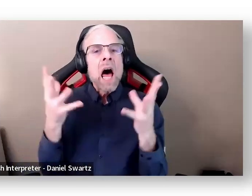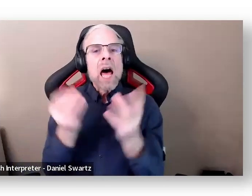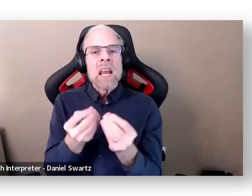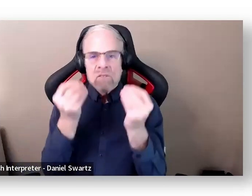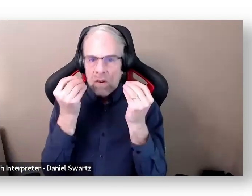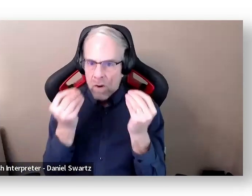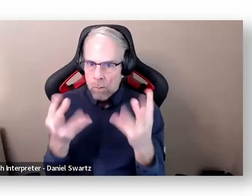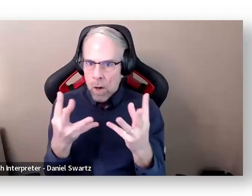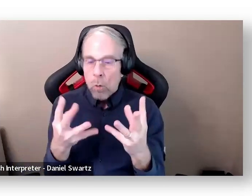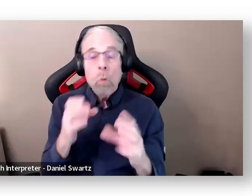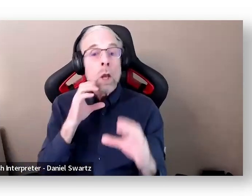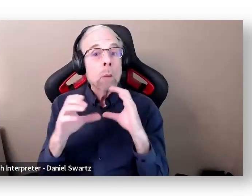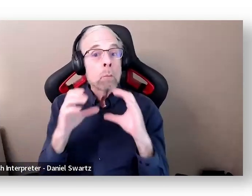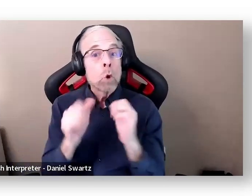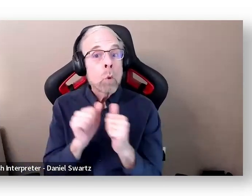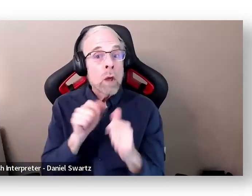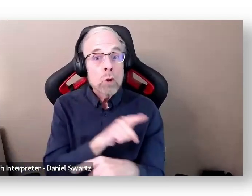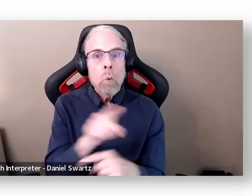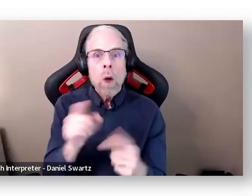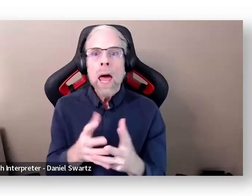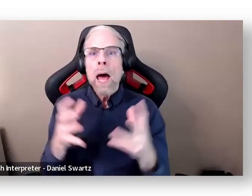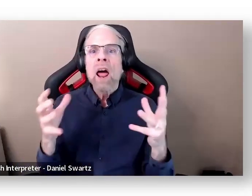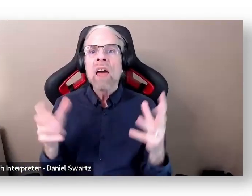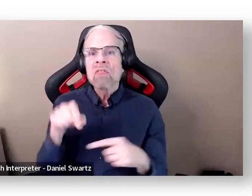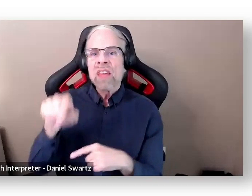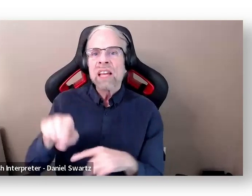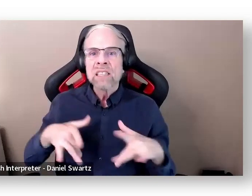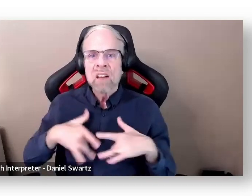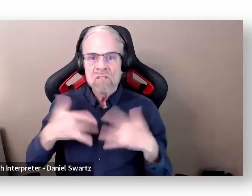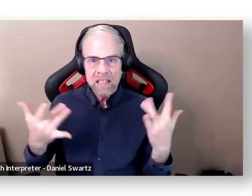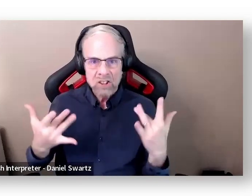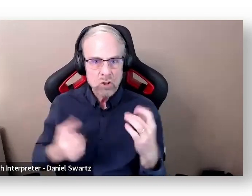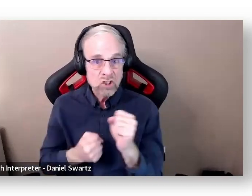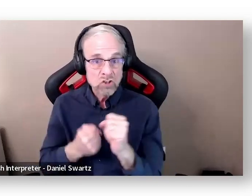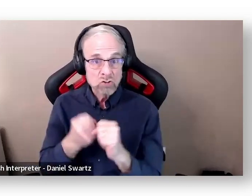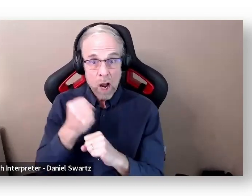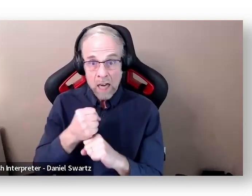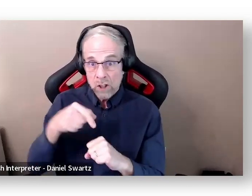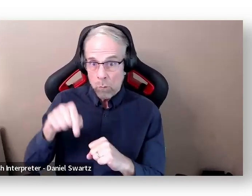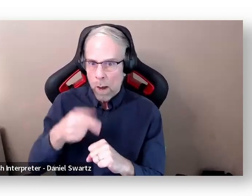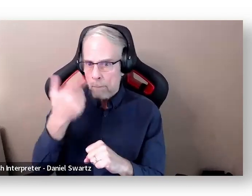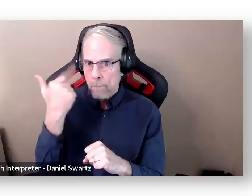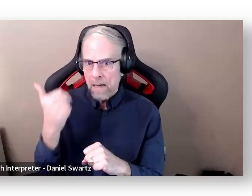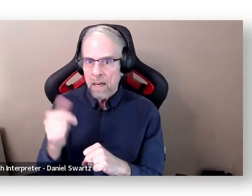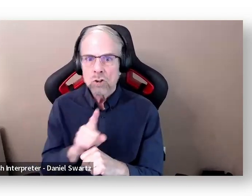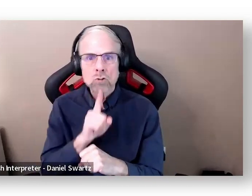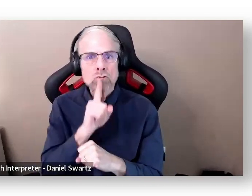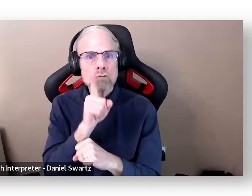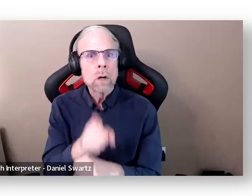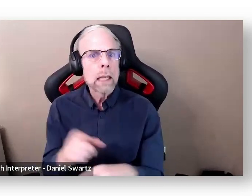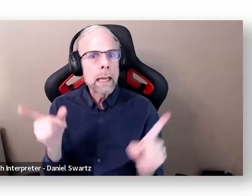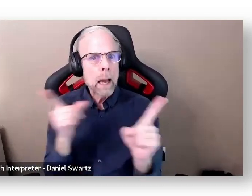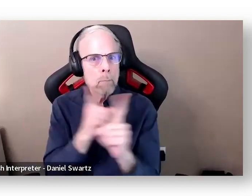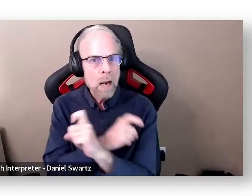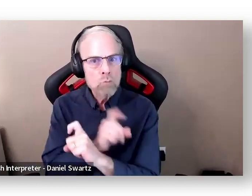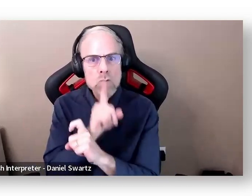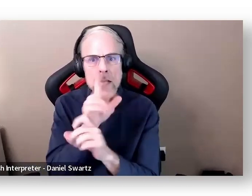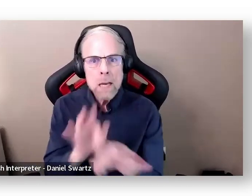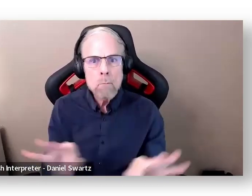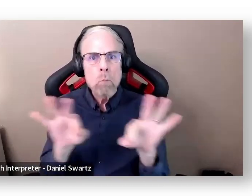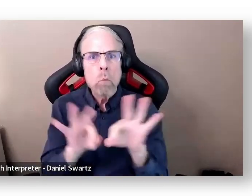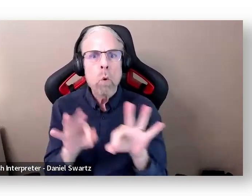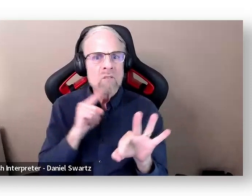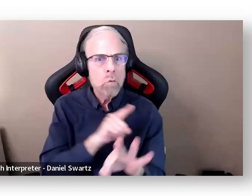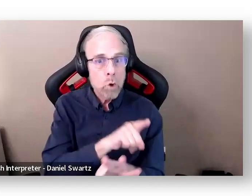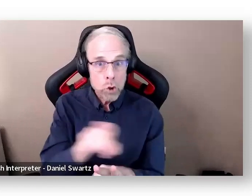zona. Entonces, es mucha información. Nos comunicamos con ustedes mucho. Pero no tenemos este proceso así porque